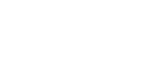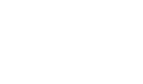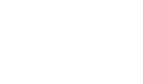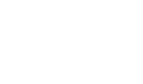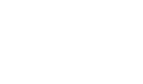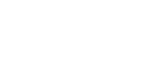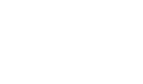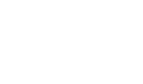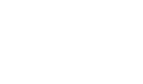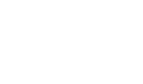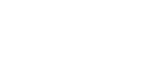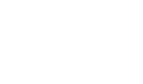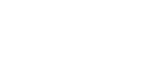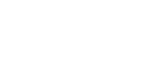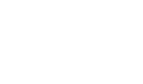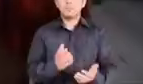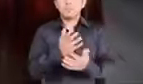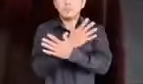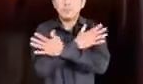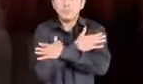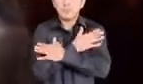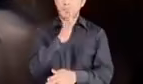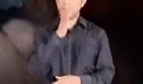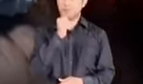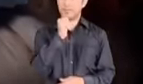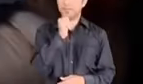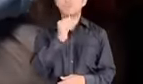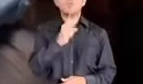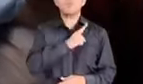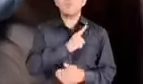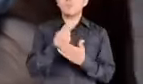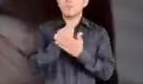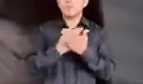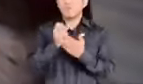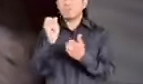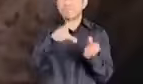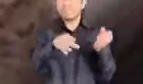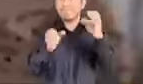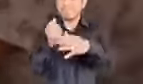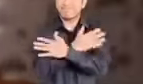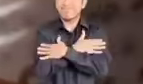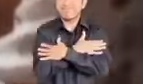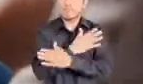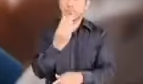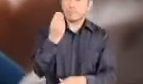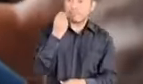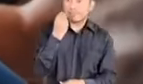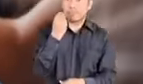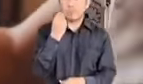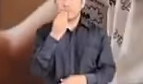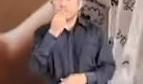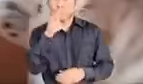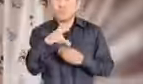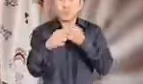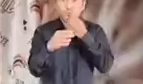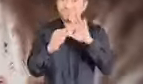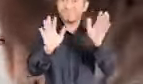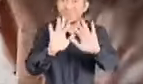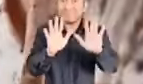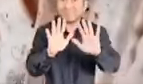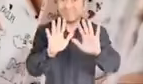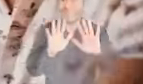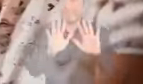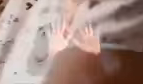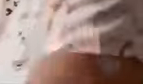por Telemax. Solo podemos abrazarnos así. Besarnos de lejos.